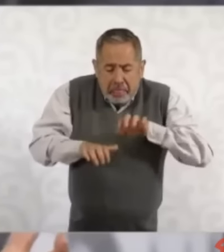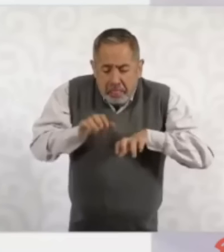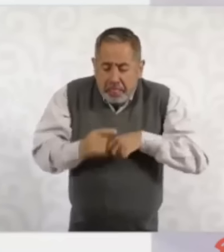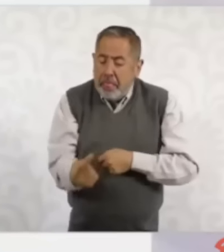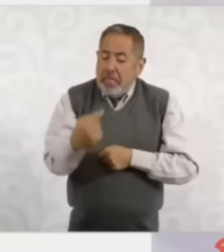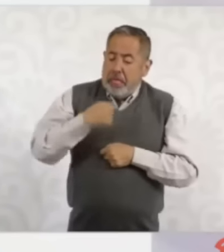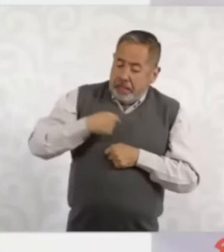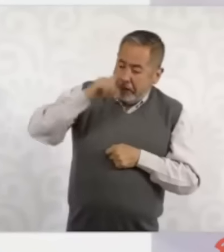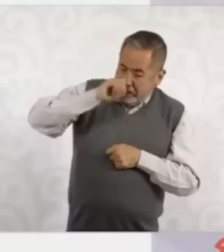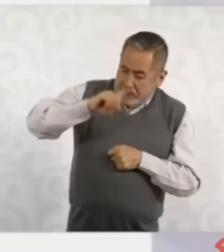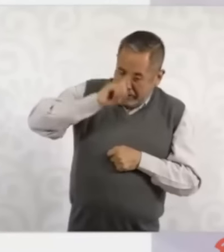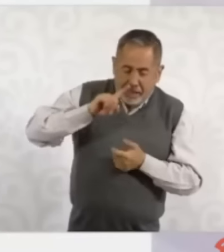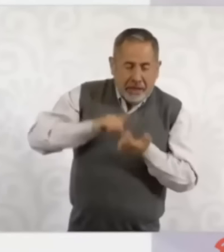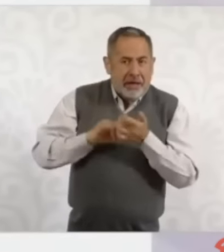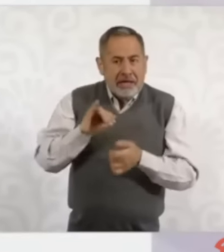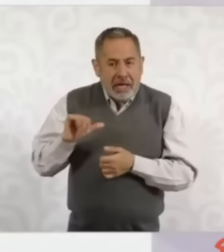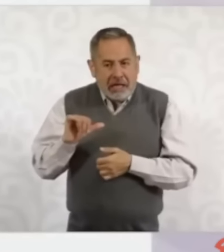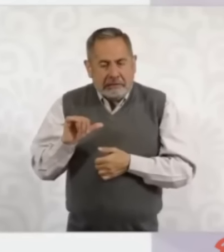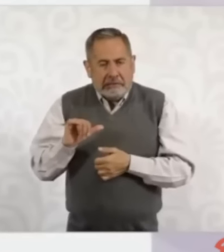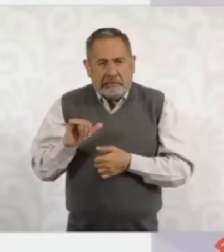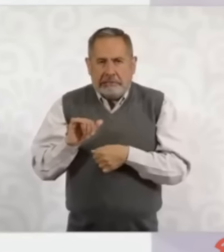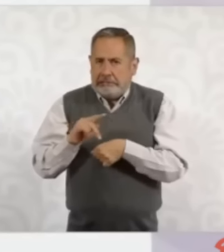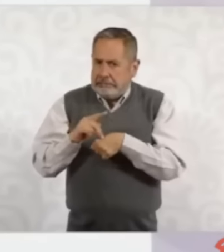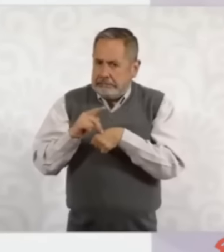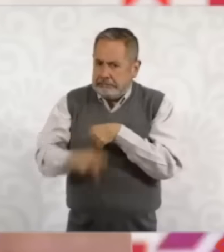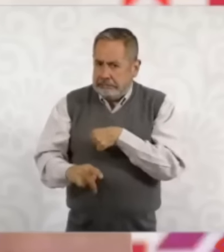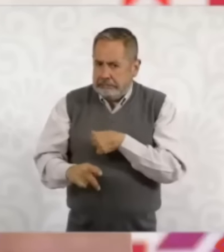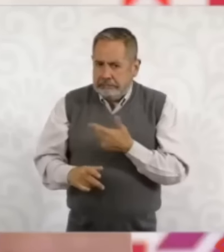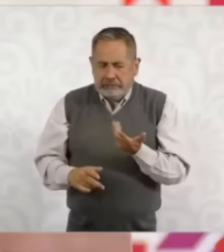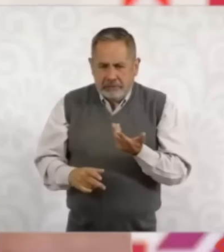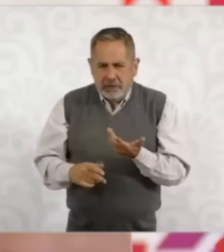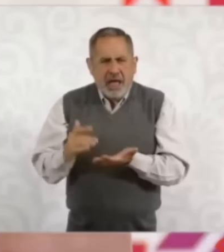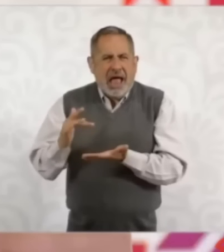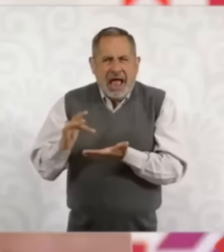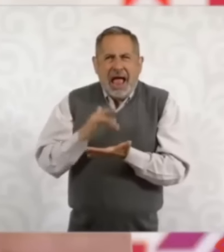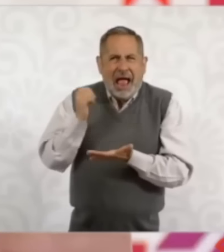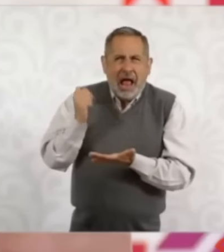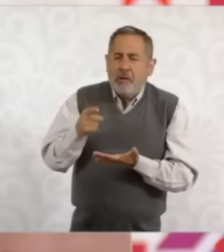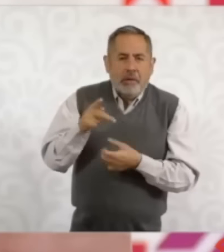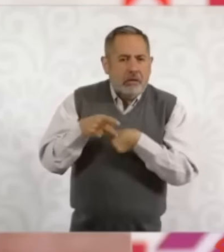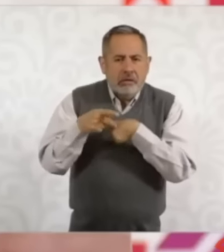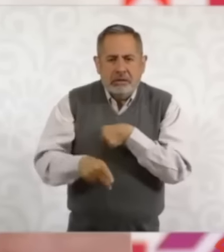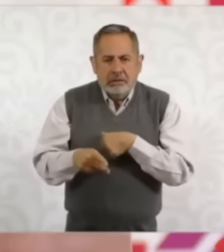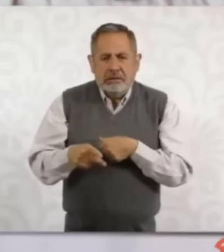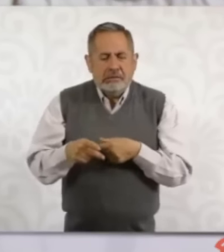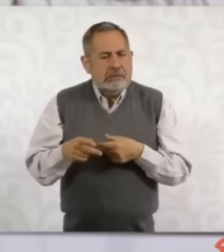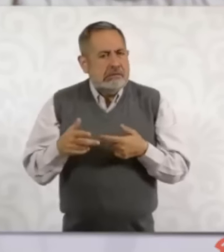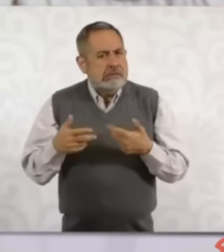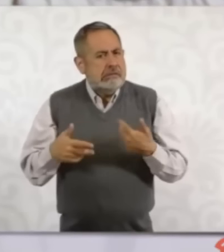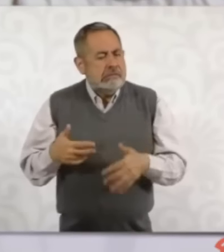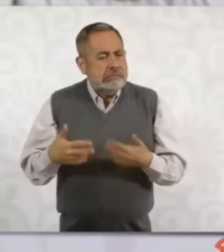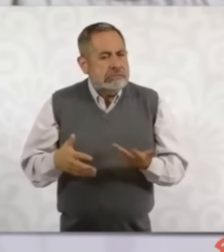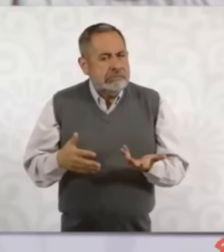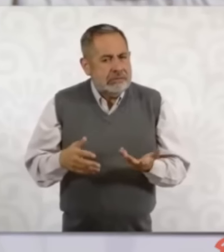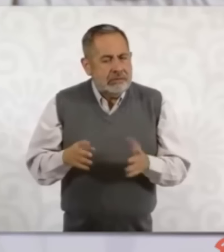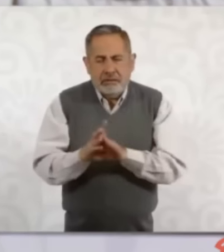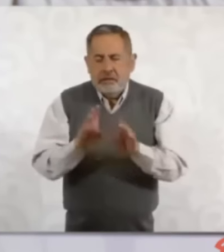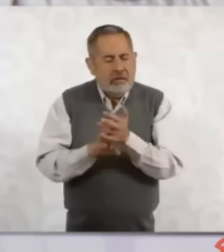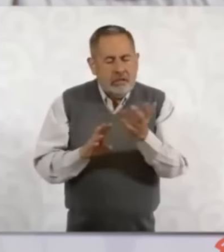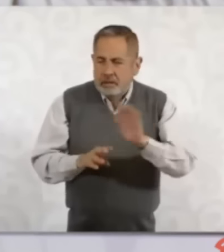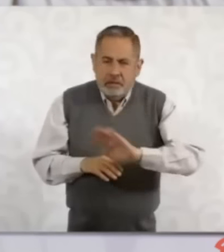por la inteligencia, pues también tiene sus riesgos. Puede tener su apoyo, pero también tiene sus riesgos. Entonces, tenemos que estar